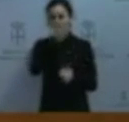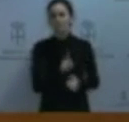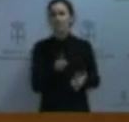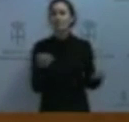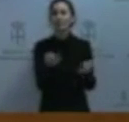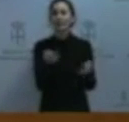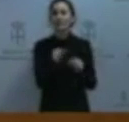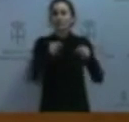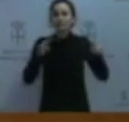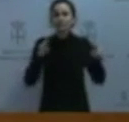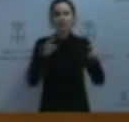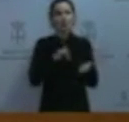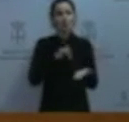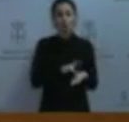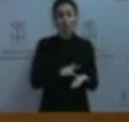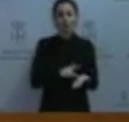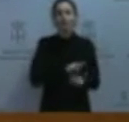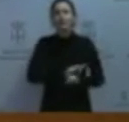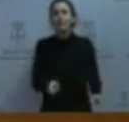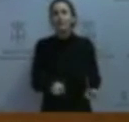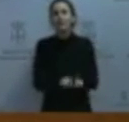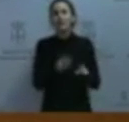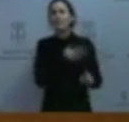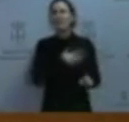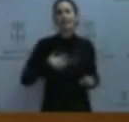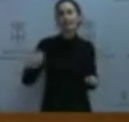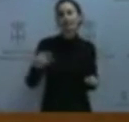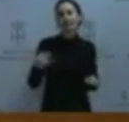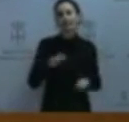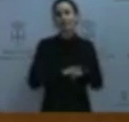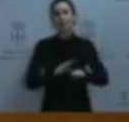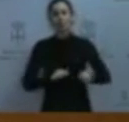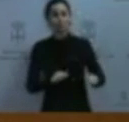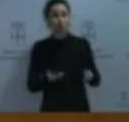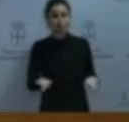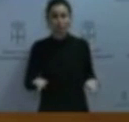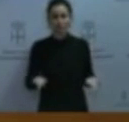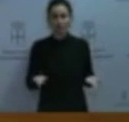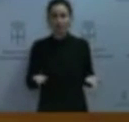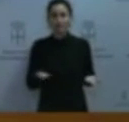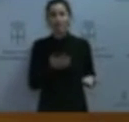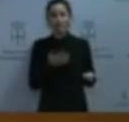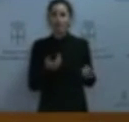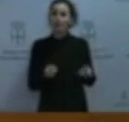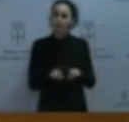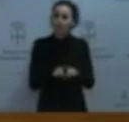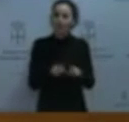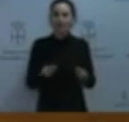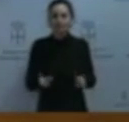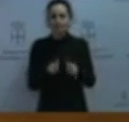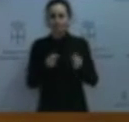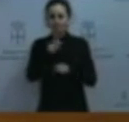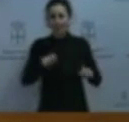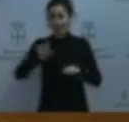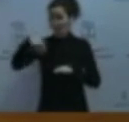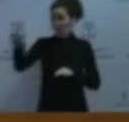es el enfoque que le van a dar y no sabemos tampoco muchas de sus intenciones. Por este motivo buscamos también abrir una ventana a la gente de